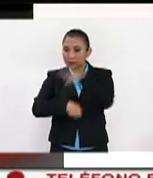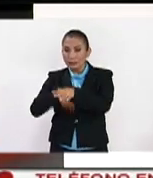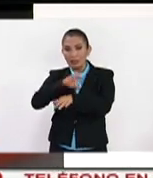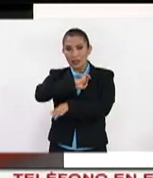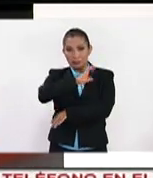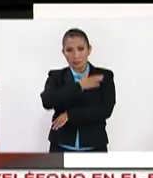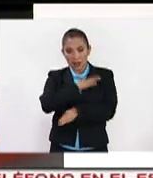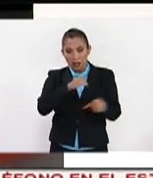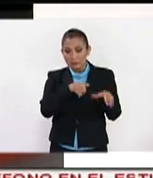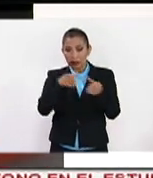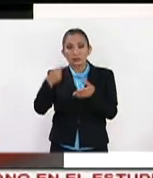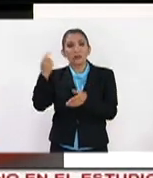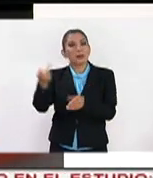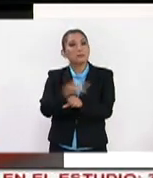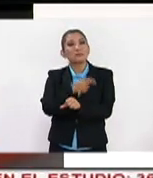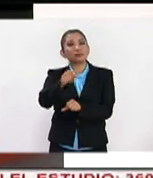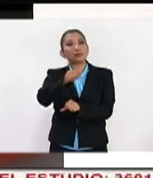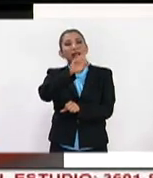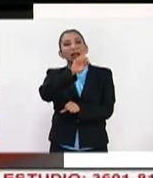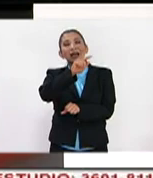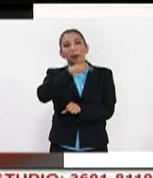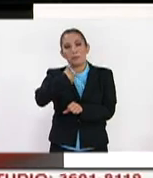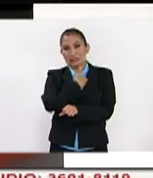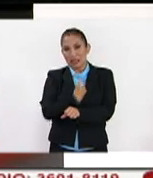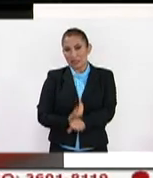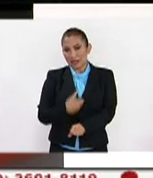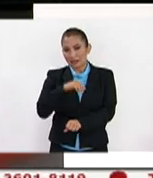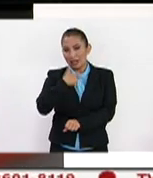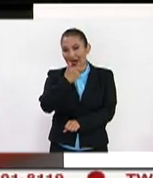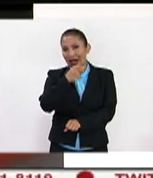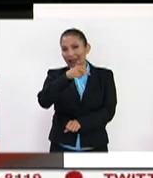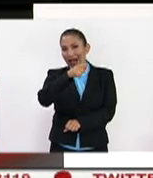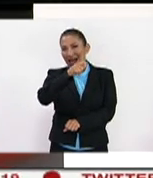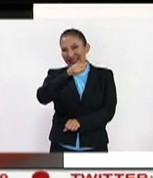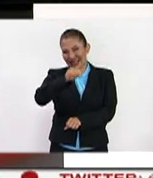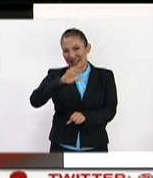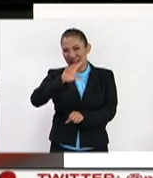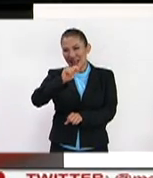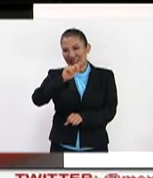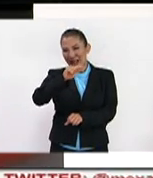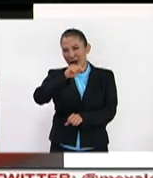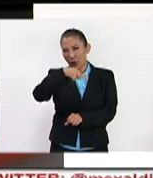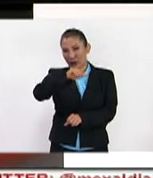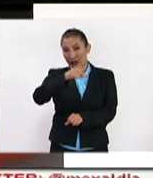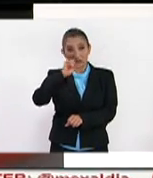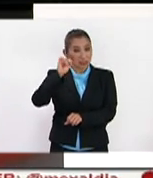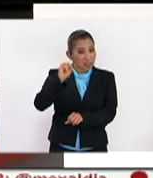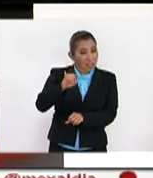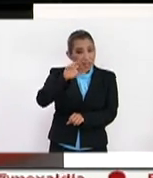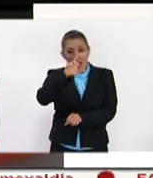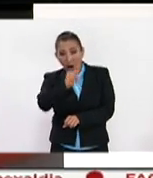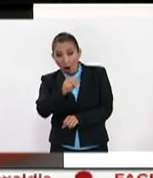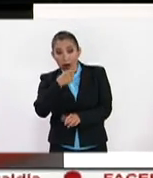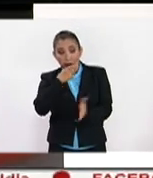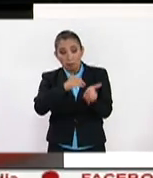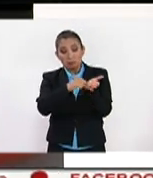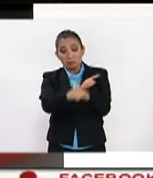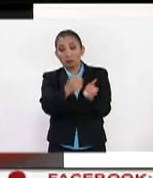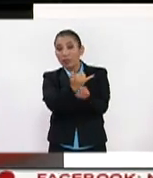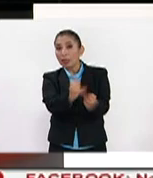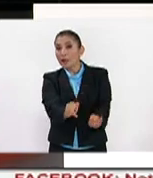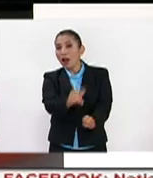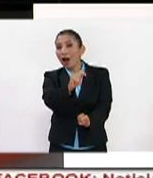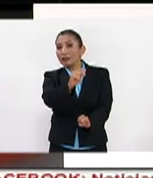comunidad española sobre lo que iba a decir Carles Puigdemont, el presidente de la Generalitat, sobre todo si iba o no a subrayar la